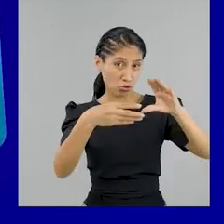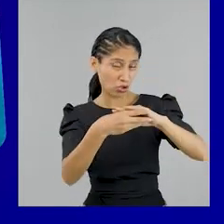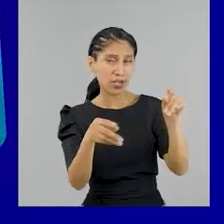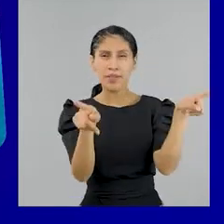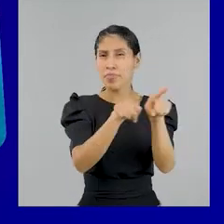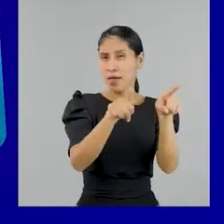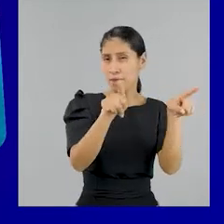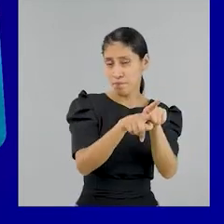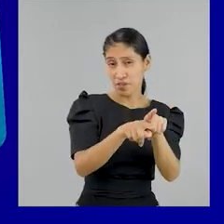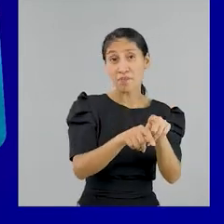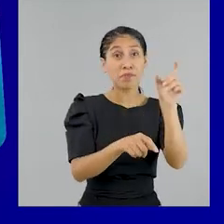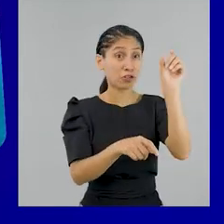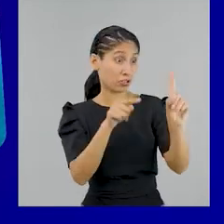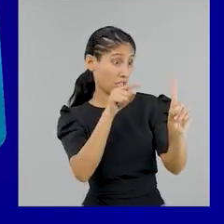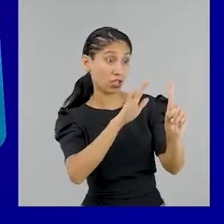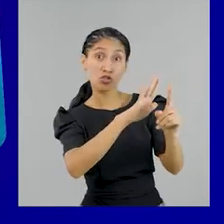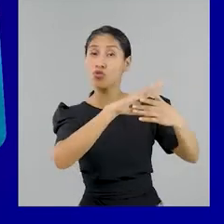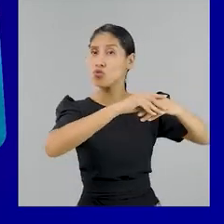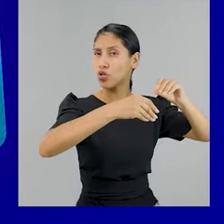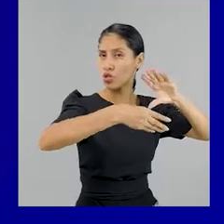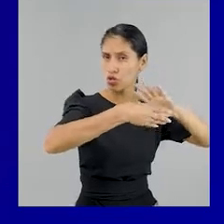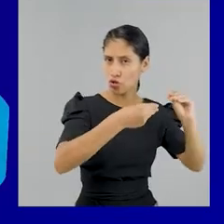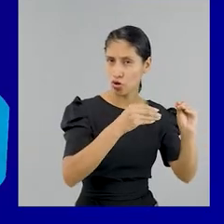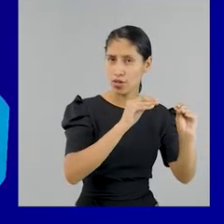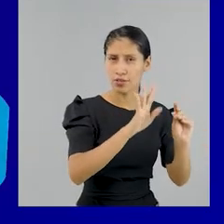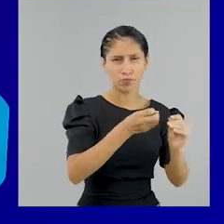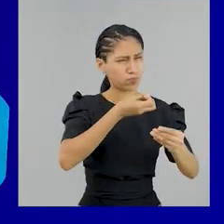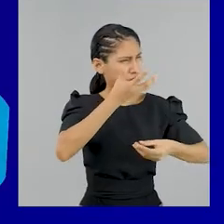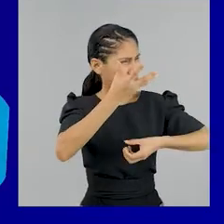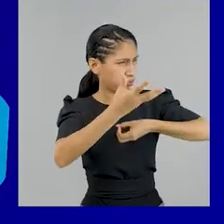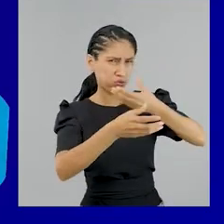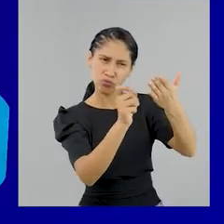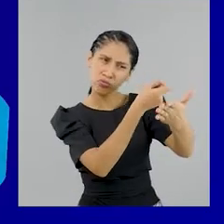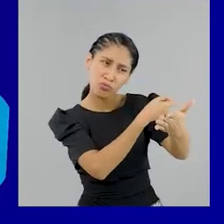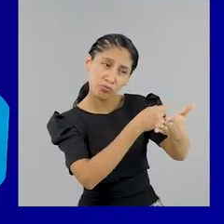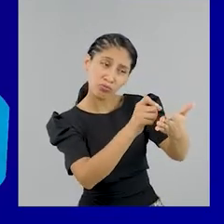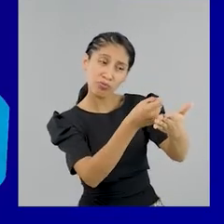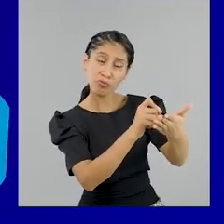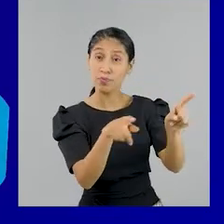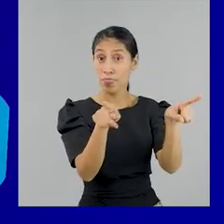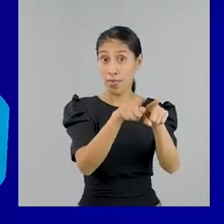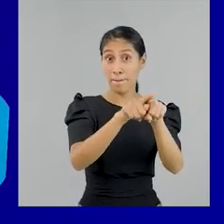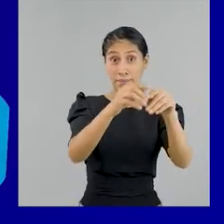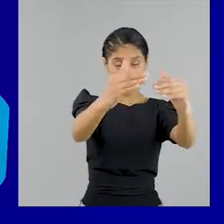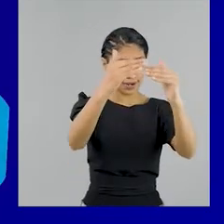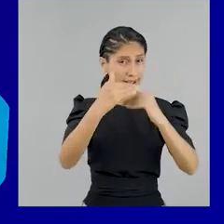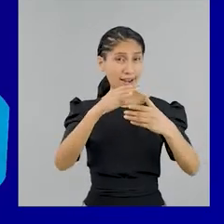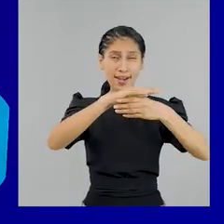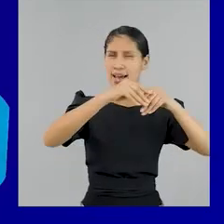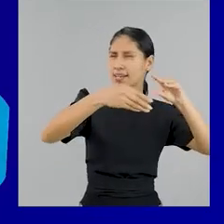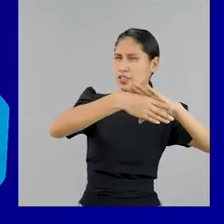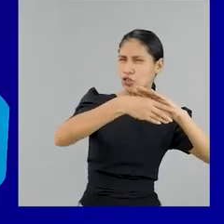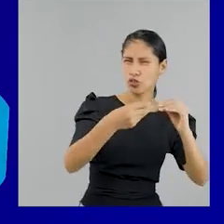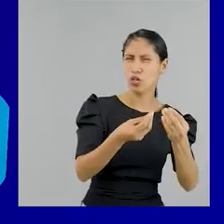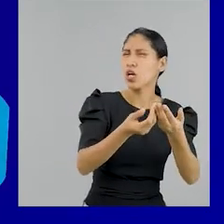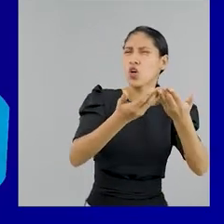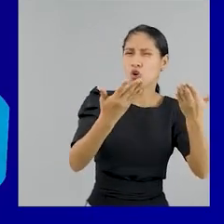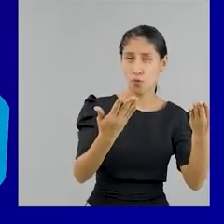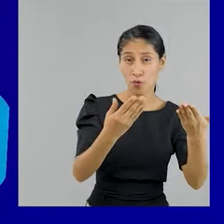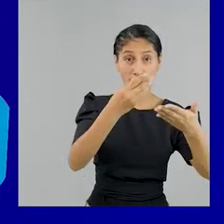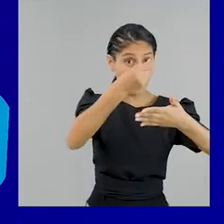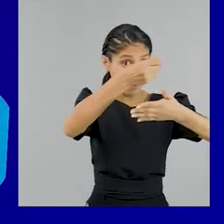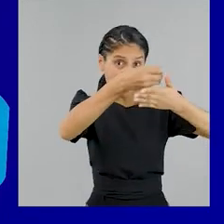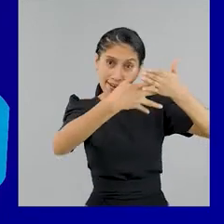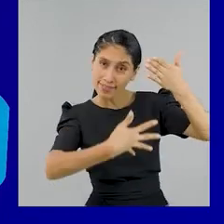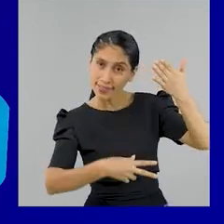trata de una historia con un solo protagonista. La historia tiene un espacio y un tiempo. El texto narrativo se